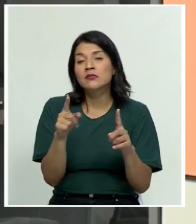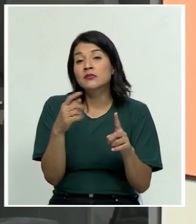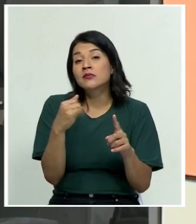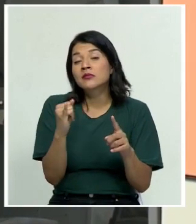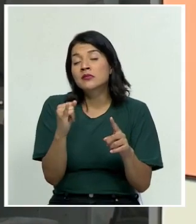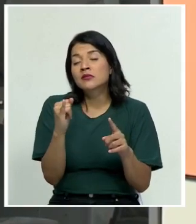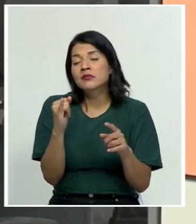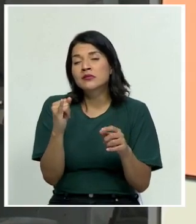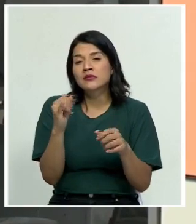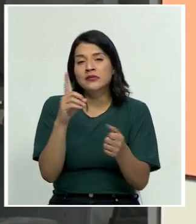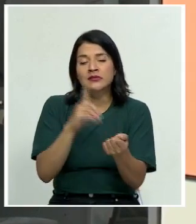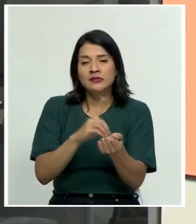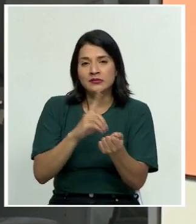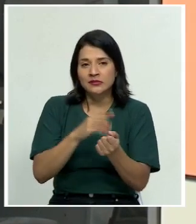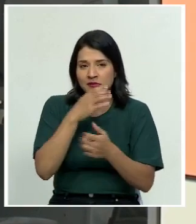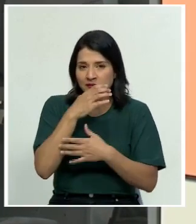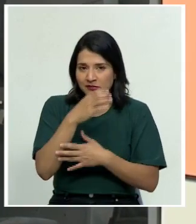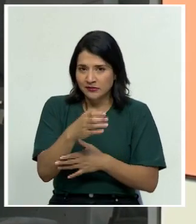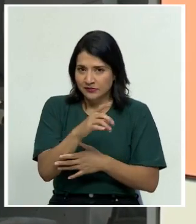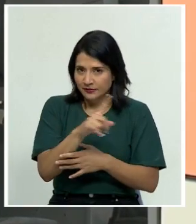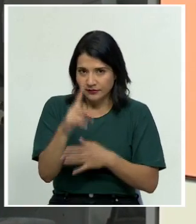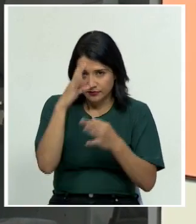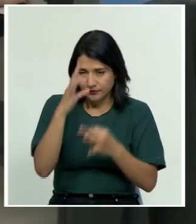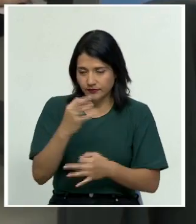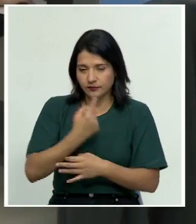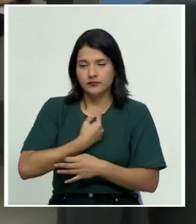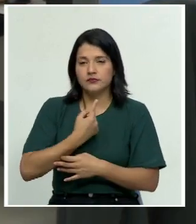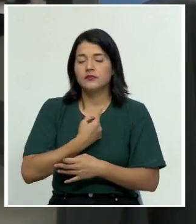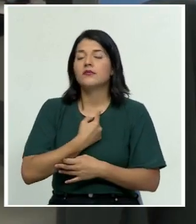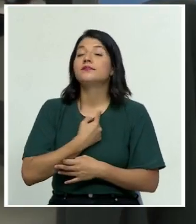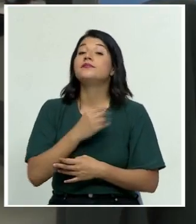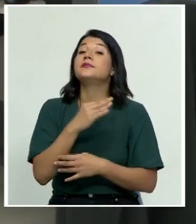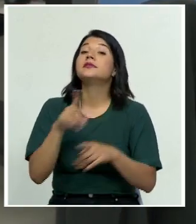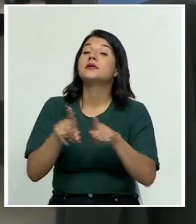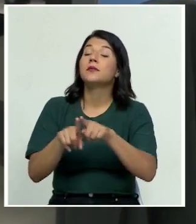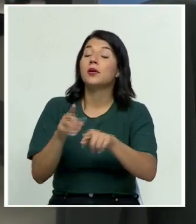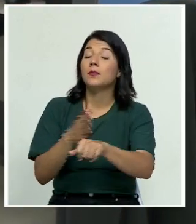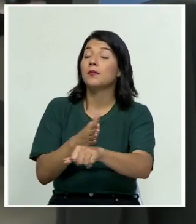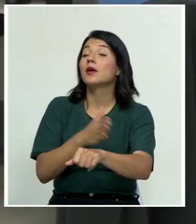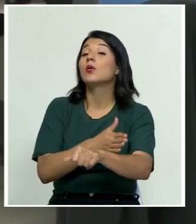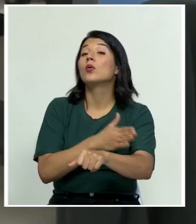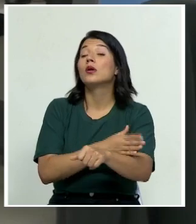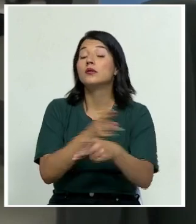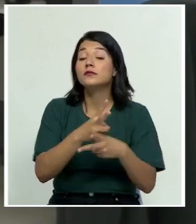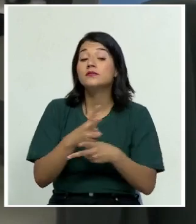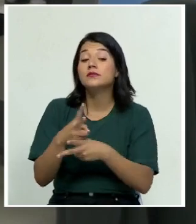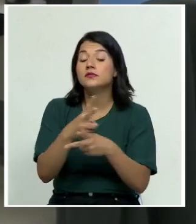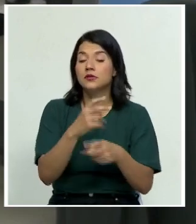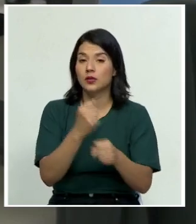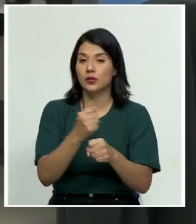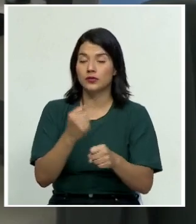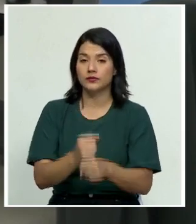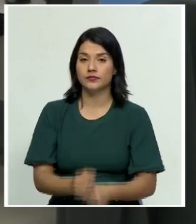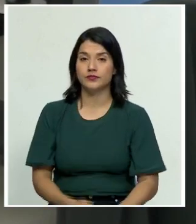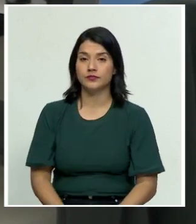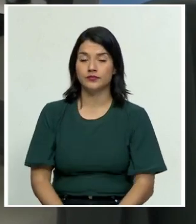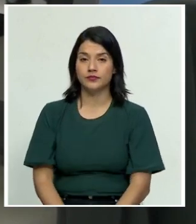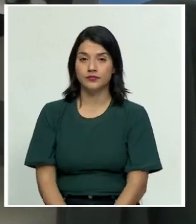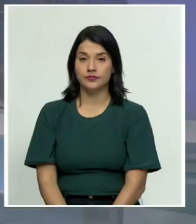y también tiene una establece también fortalecer la inspección laboral.